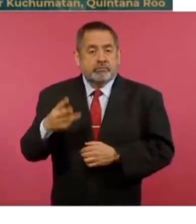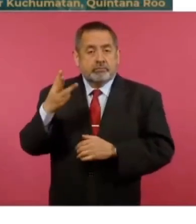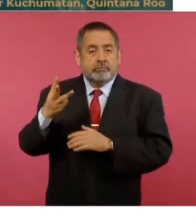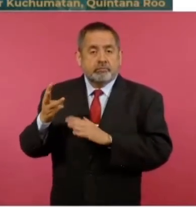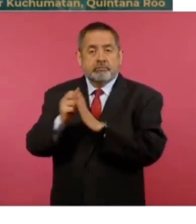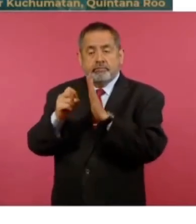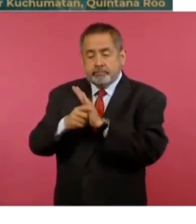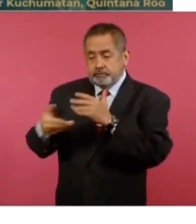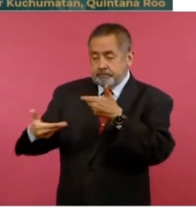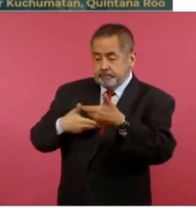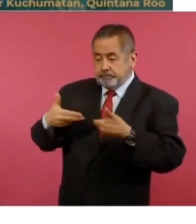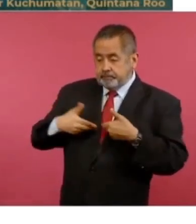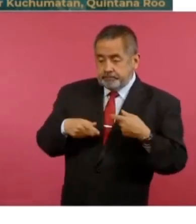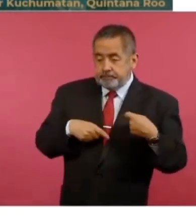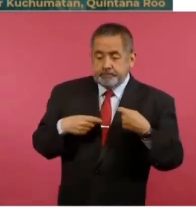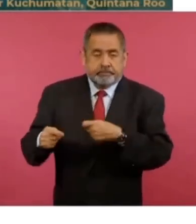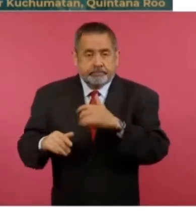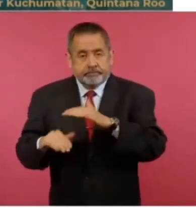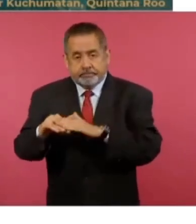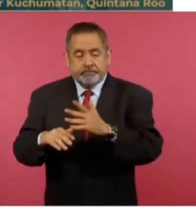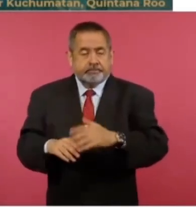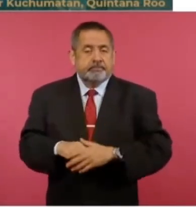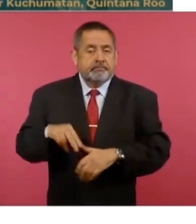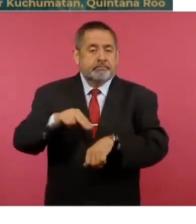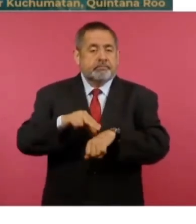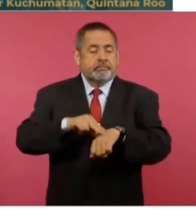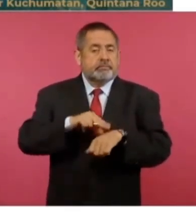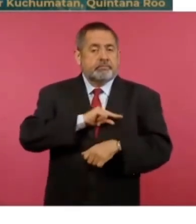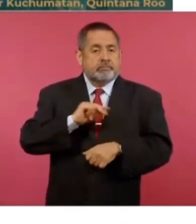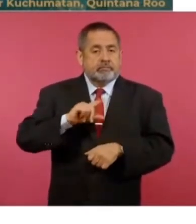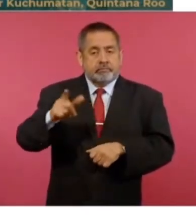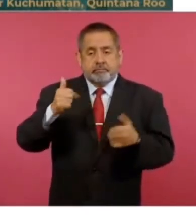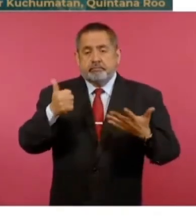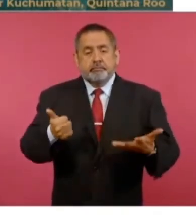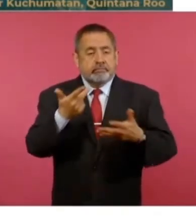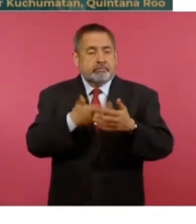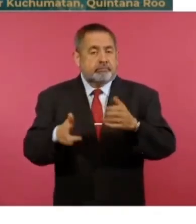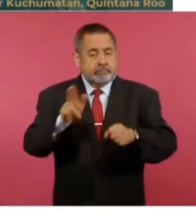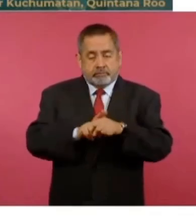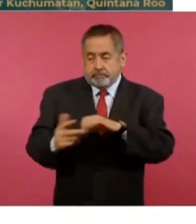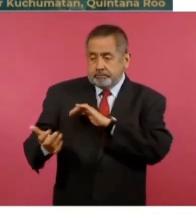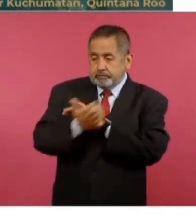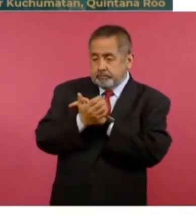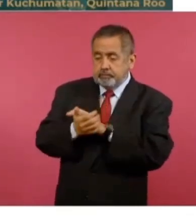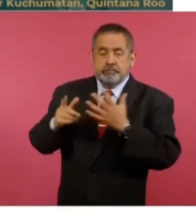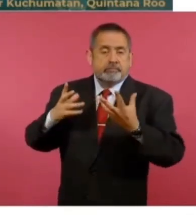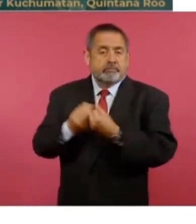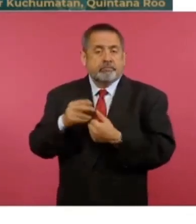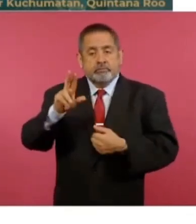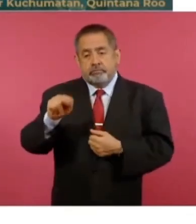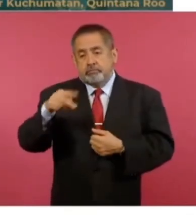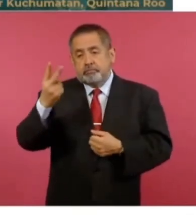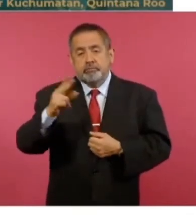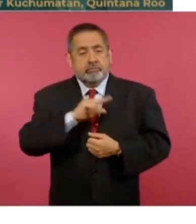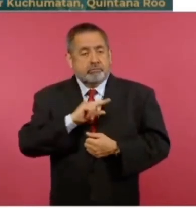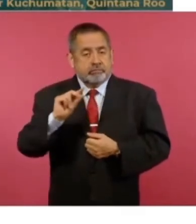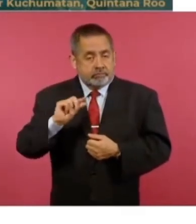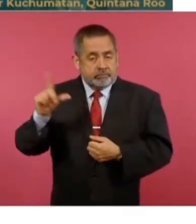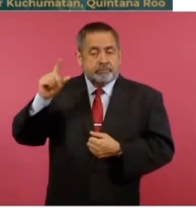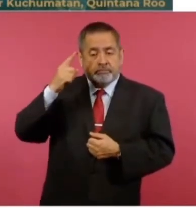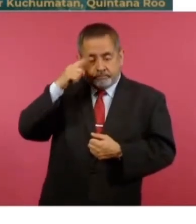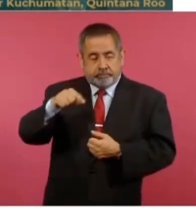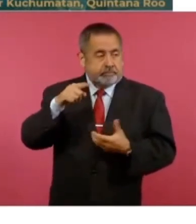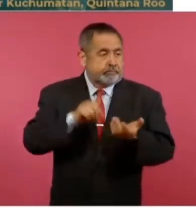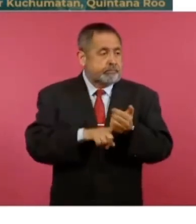también muy por encima de la meta. Y en el caso de médicos especialistas para 6 hospitales se han inscrito ya 82 especialistas para